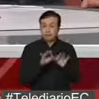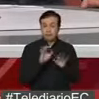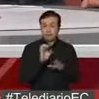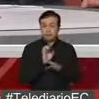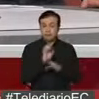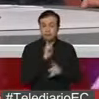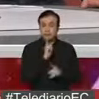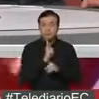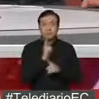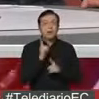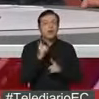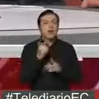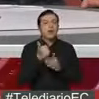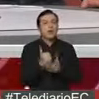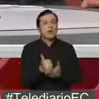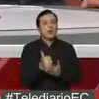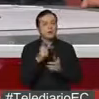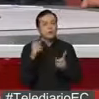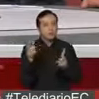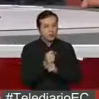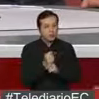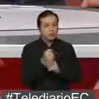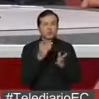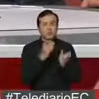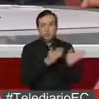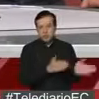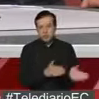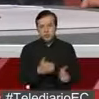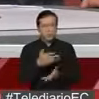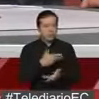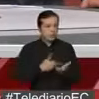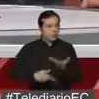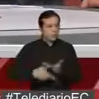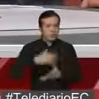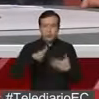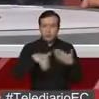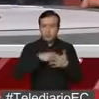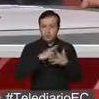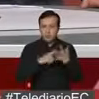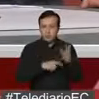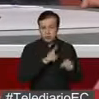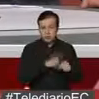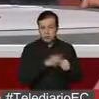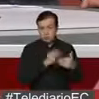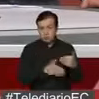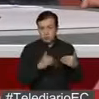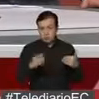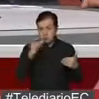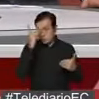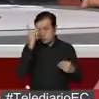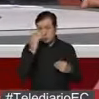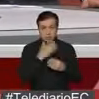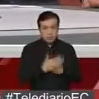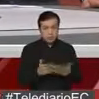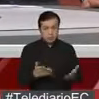Ecuador, alcanzar beneficios en el términos de gracia, de flujo de capital, de tasa y plazo en cuanto a la deuda.